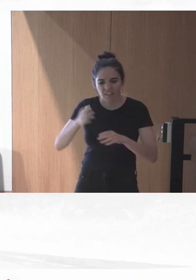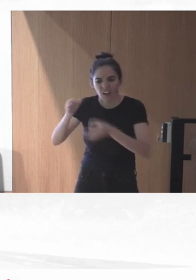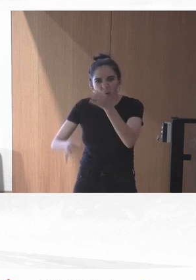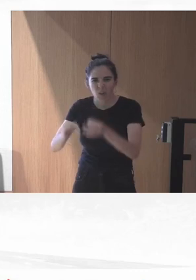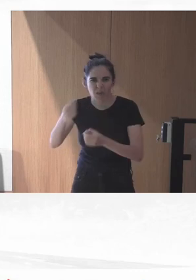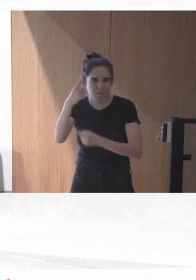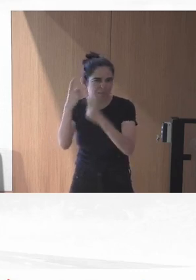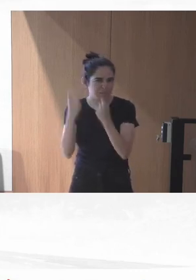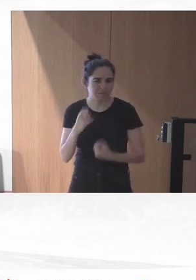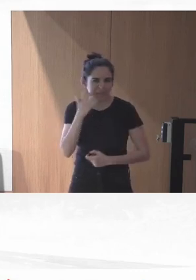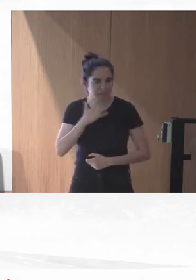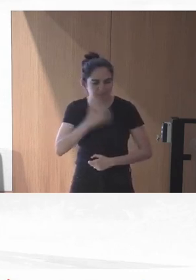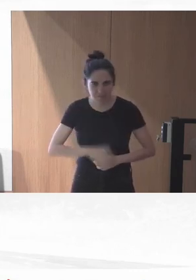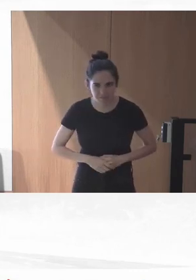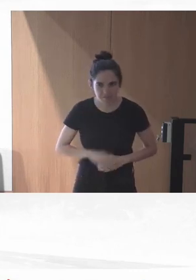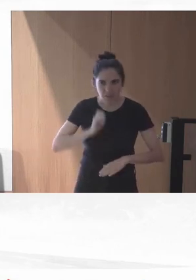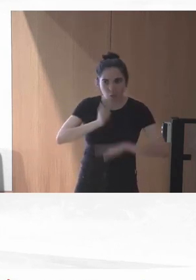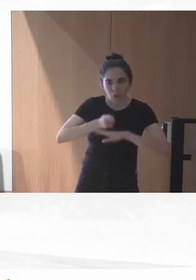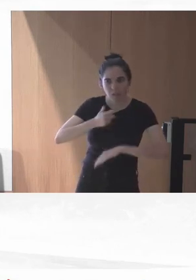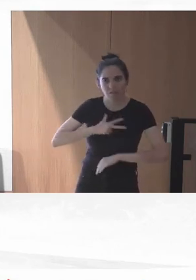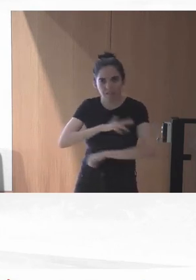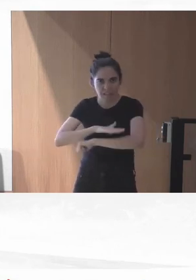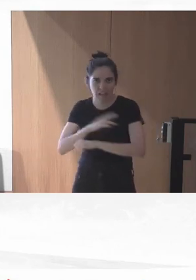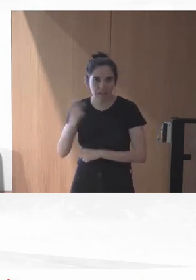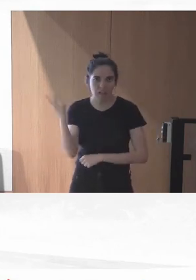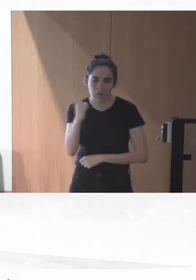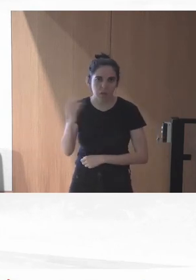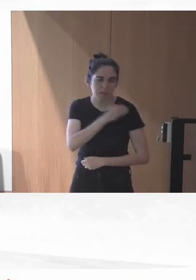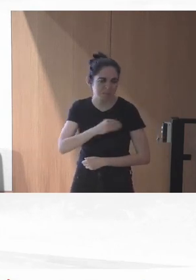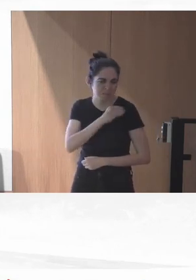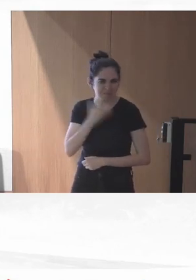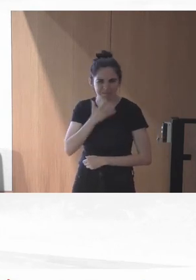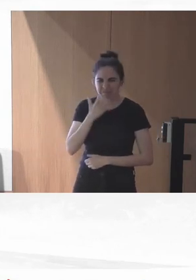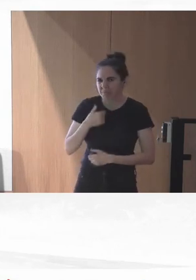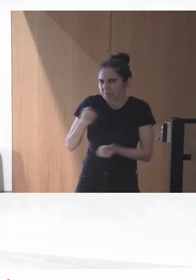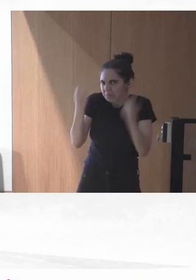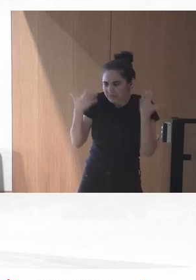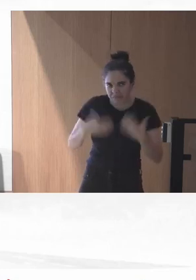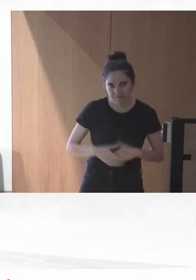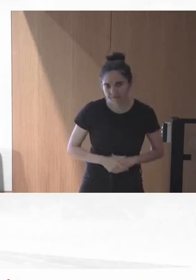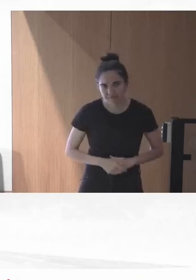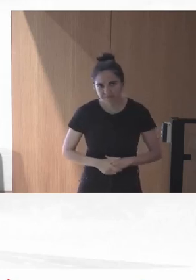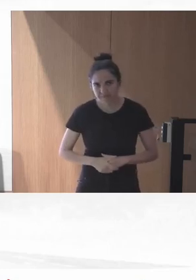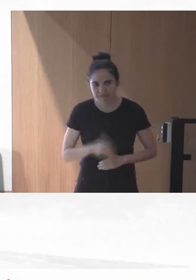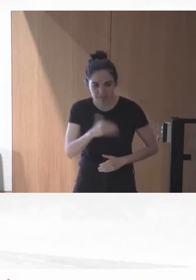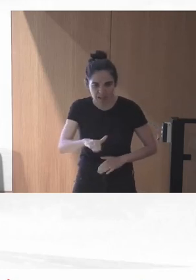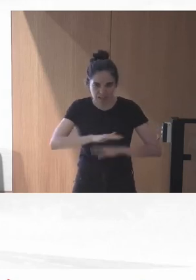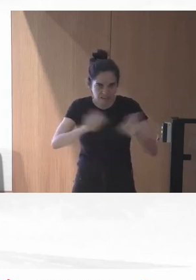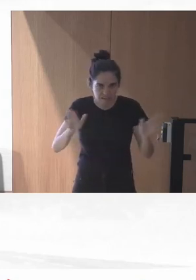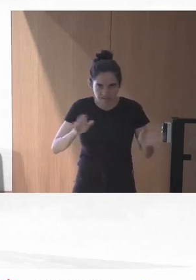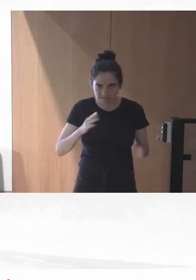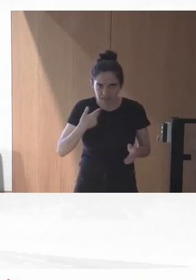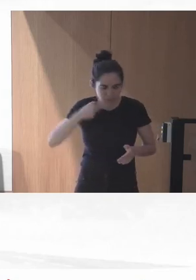muy raras, ¿no? Los jueces y los fiscales, y nada, y muy malamente, no me enteraba. Esa es mi experiencia con